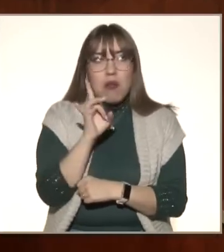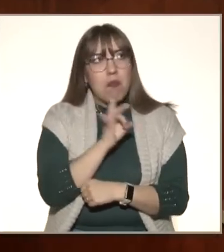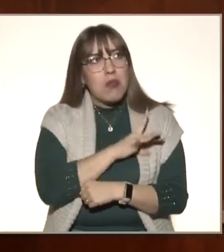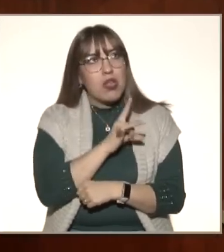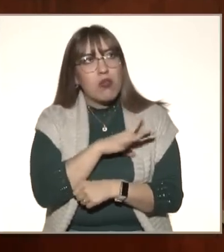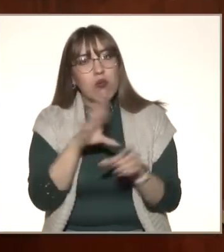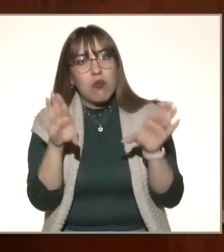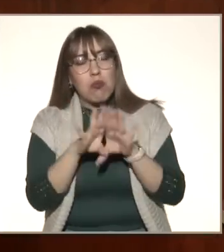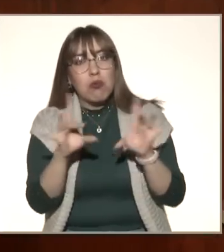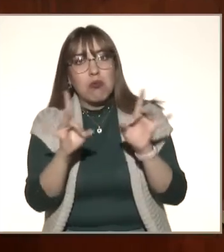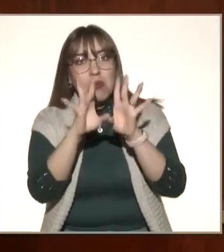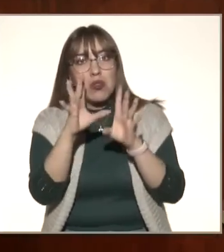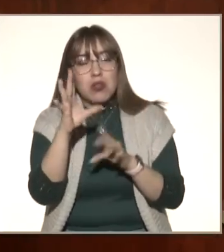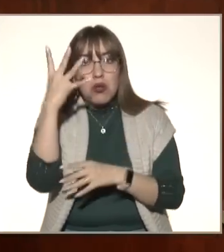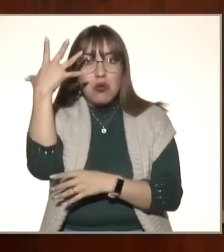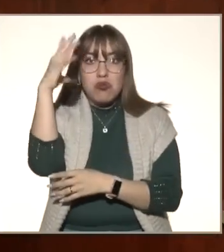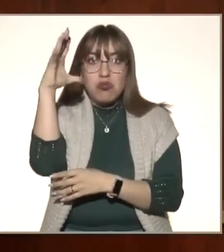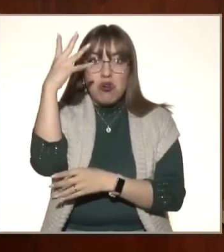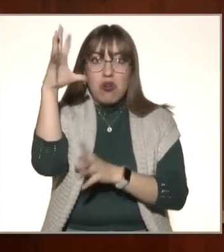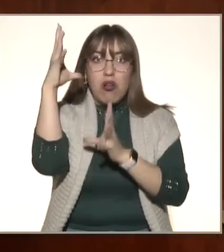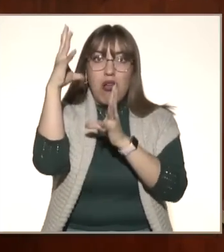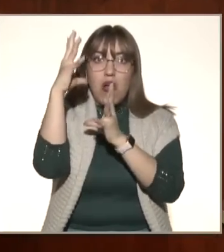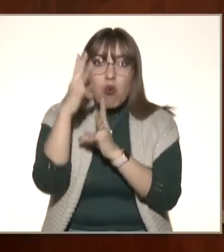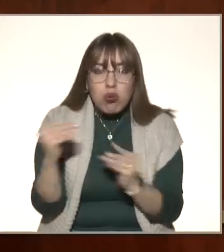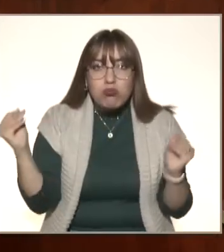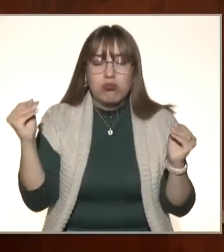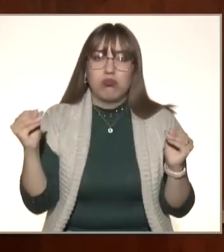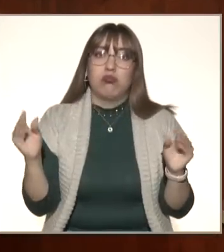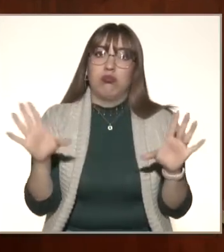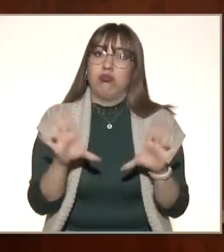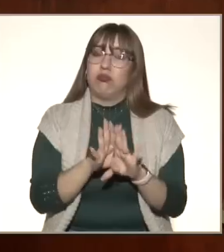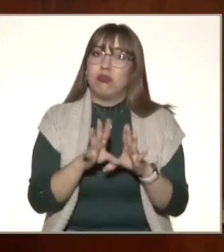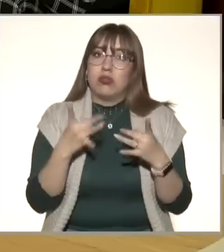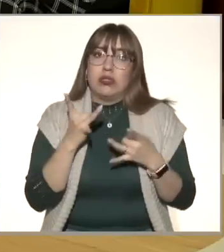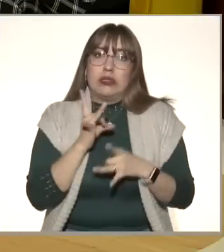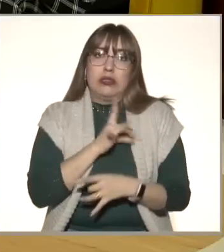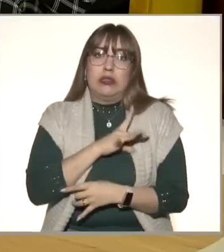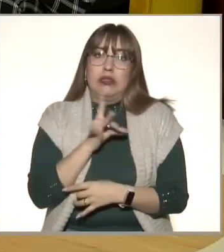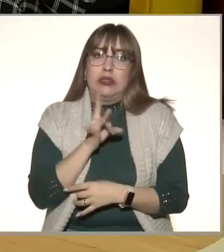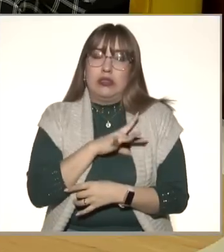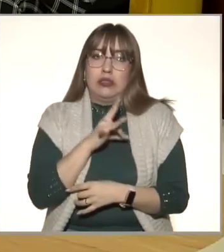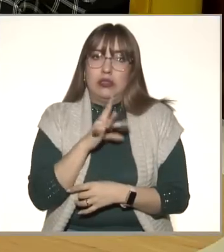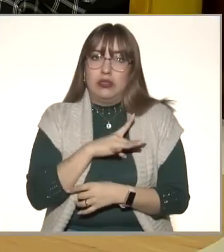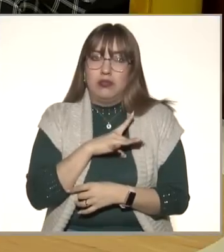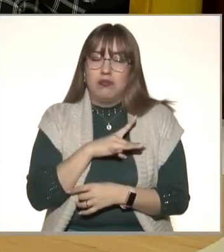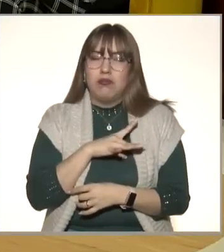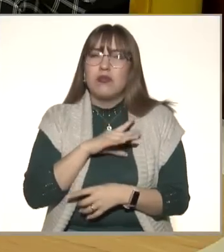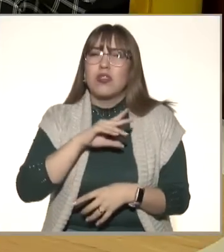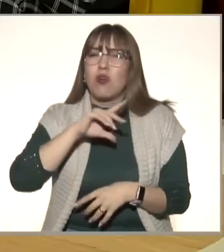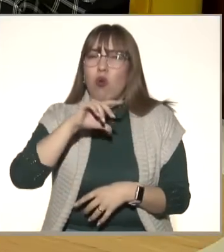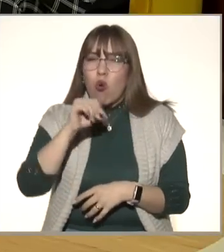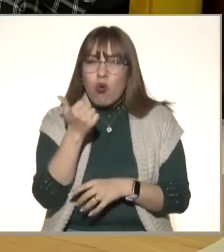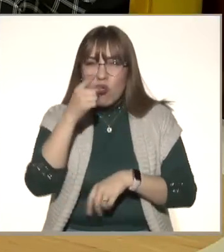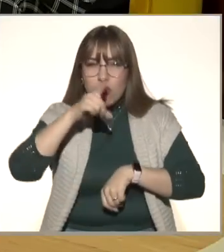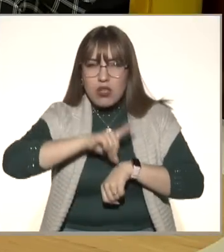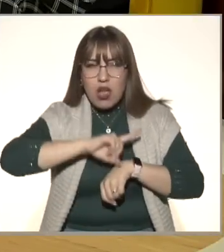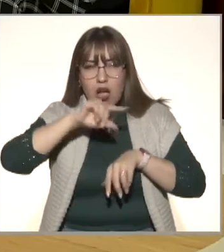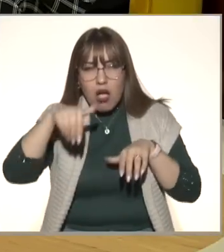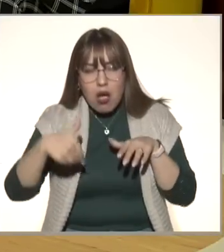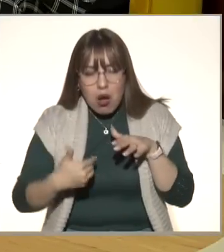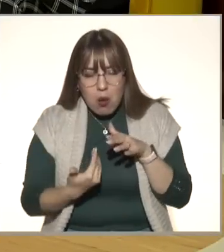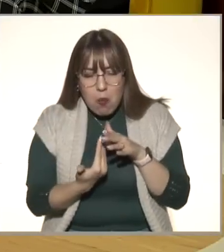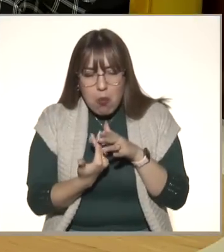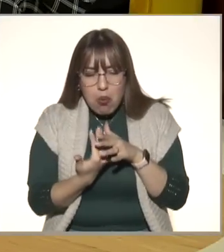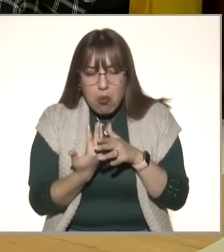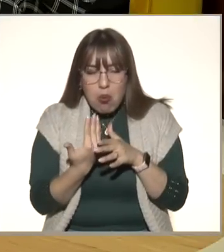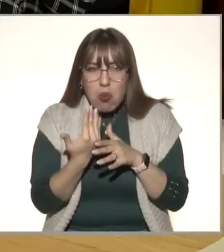¿no? Entonces, el día que empieza a crecer el sol otra vez, el día que empieza a ser más